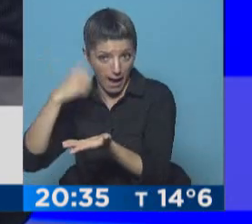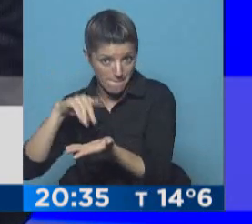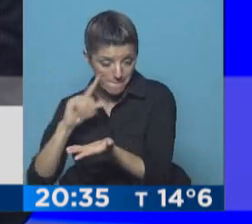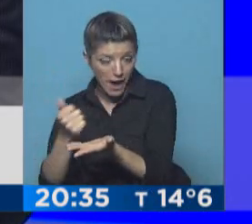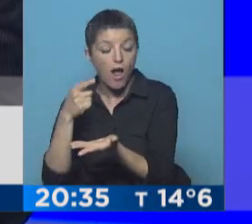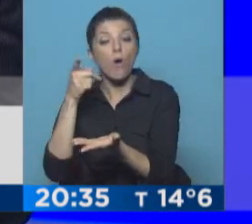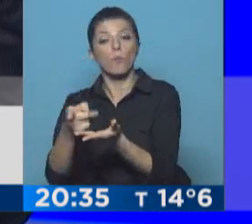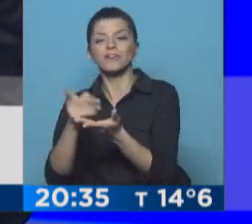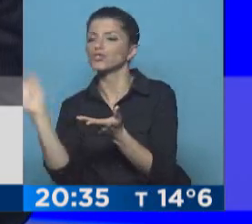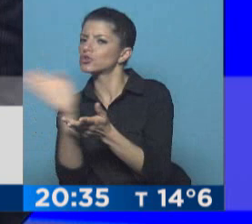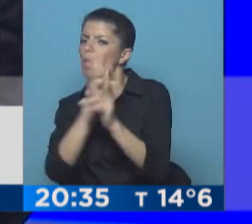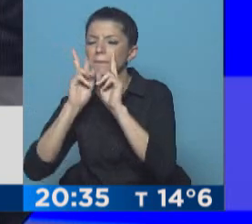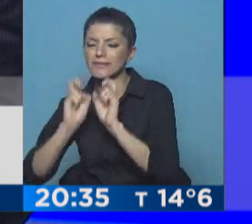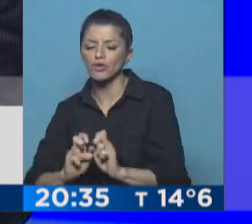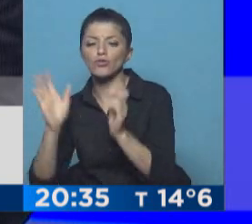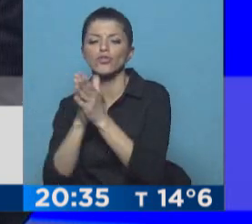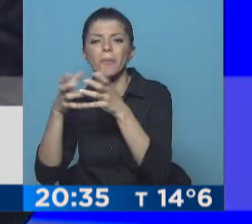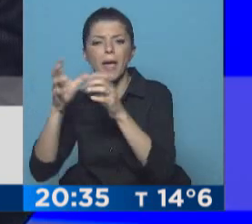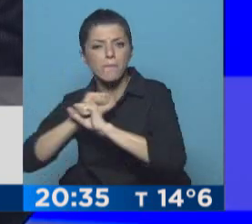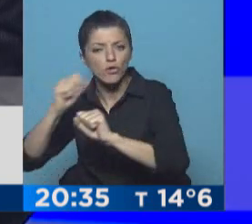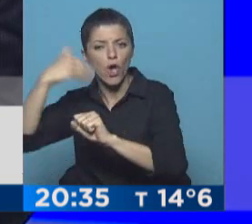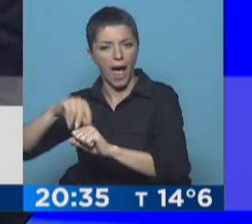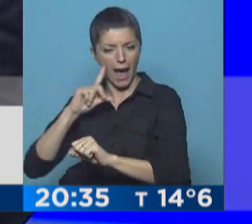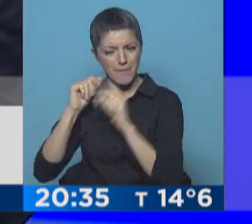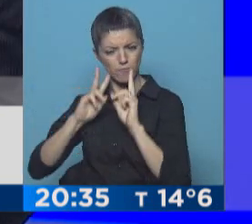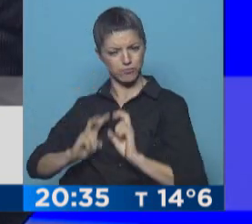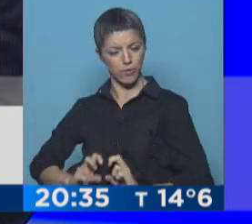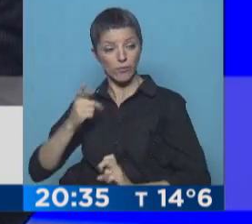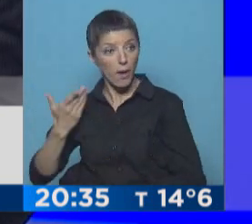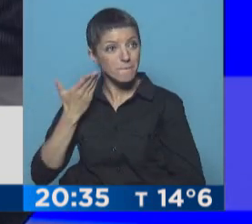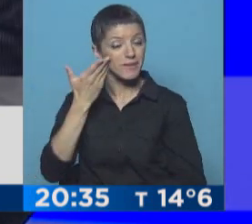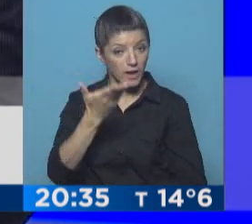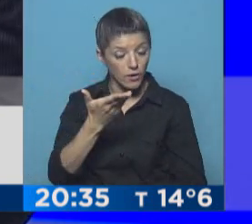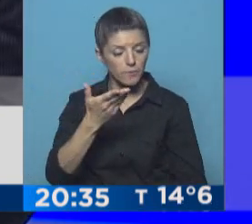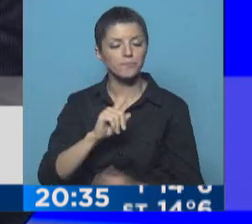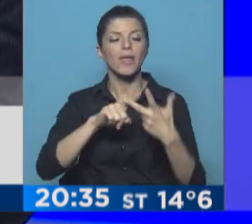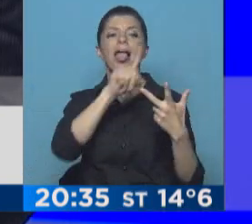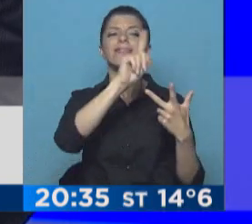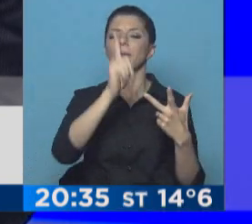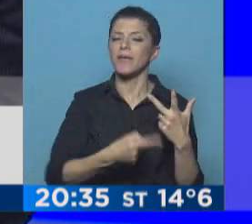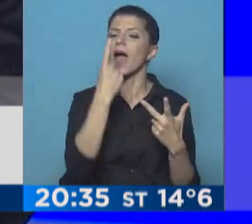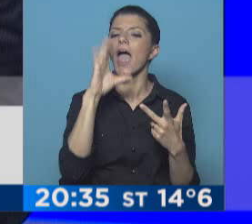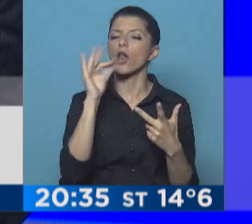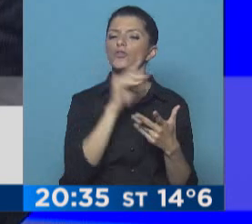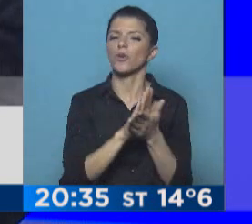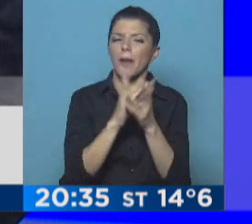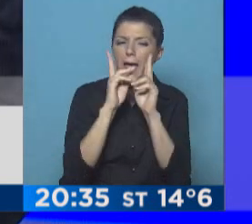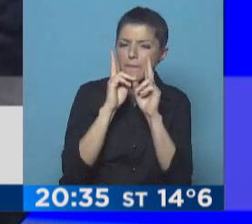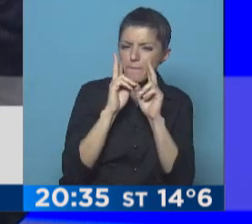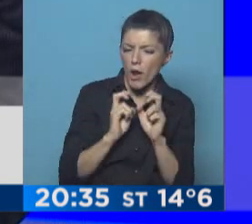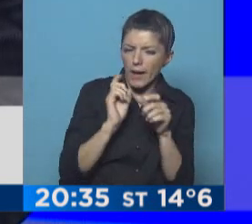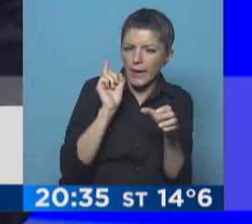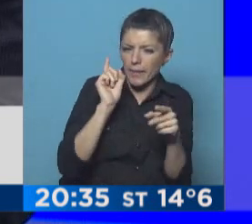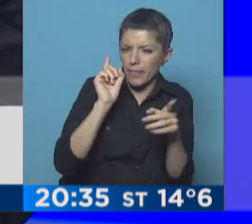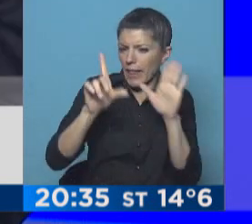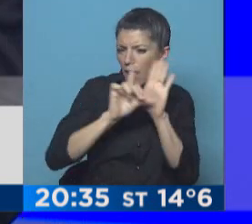investigación del atentado eh tiene una causa por espionaje ilegal tiene varias causas